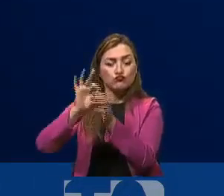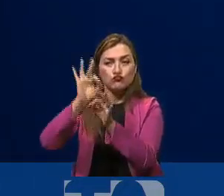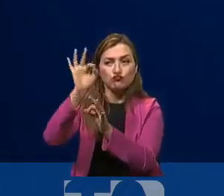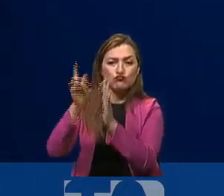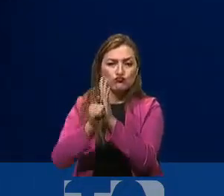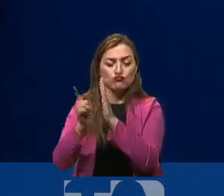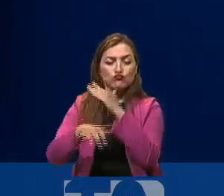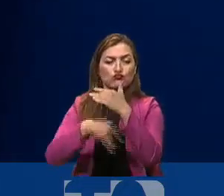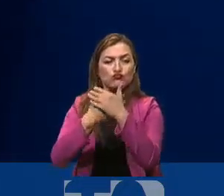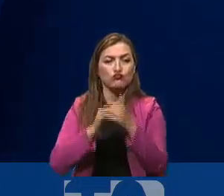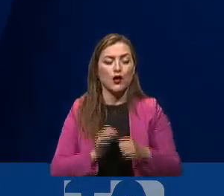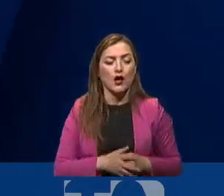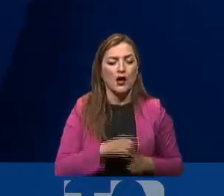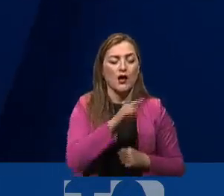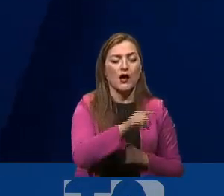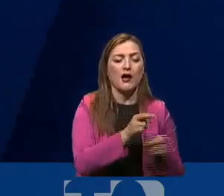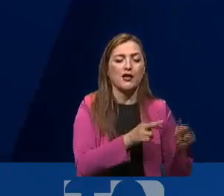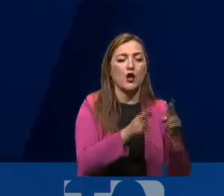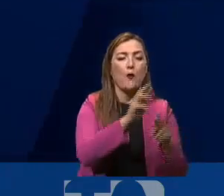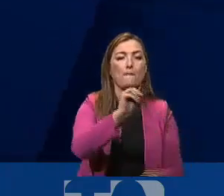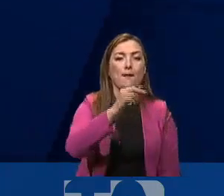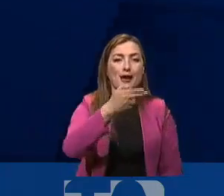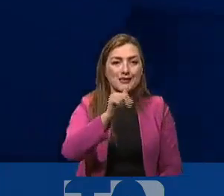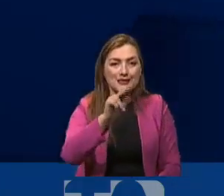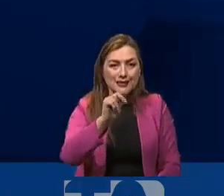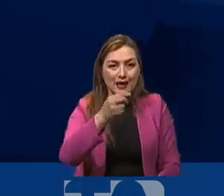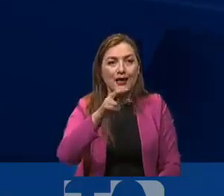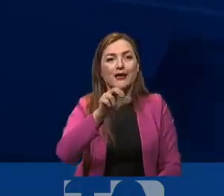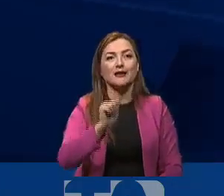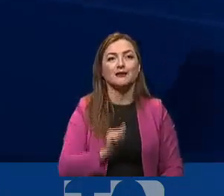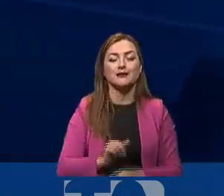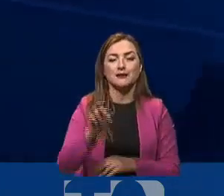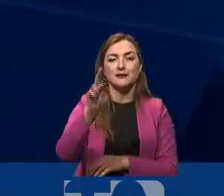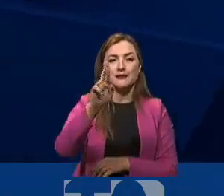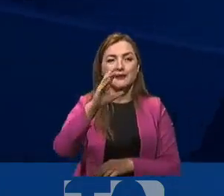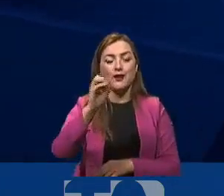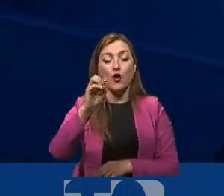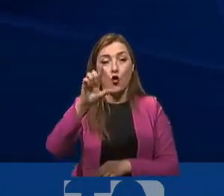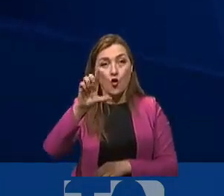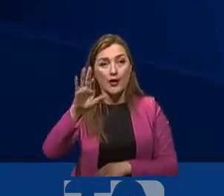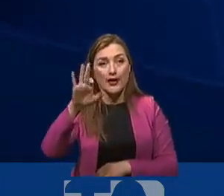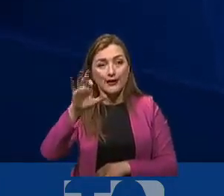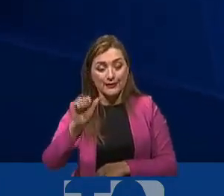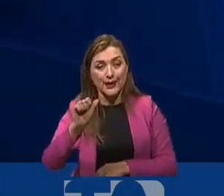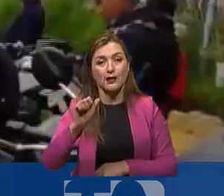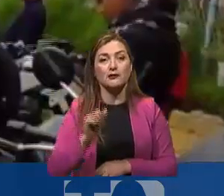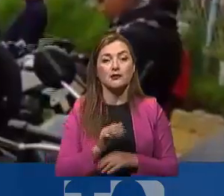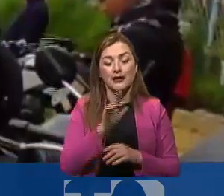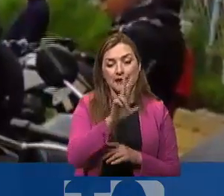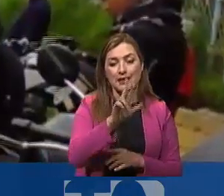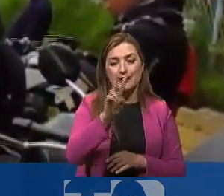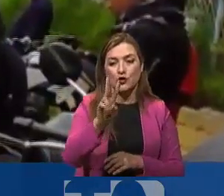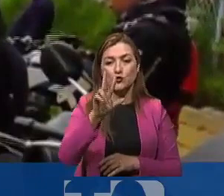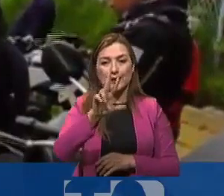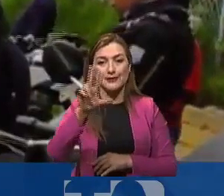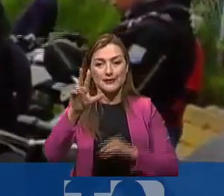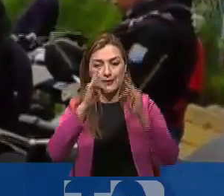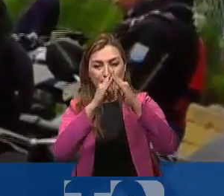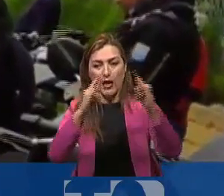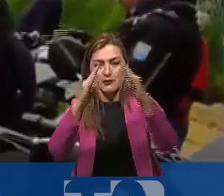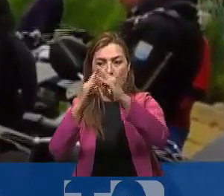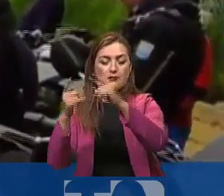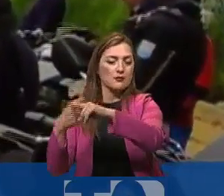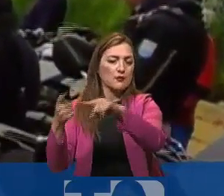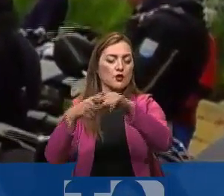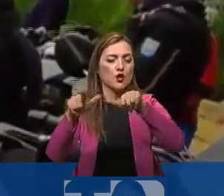en el Machángara, en la Recoleta, al menos unas 32, 33 covachas de este tipo hemos encontrado desplegados en